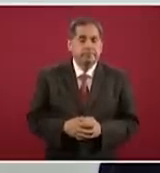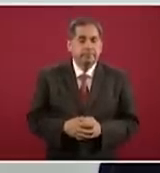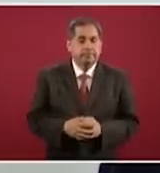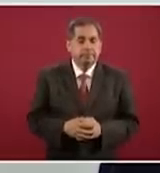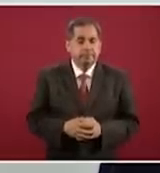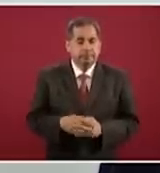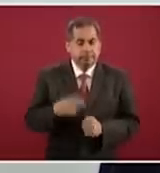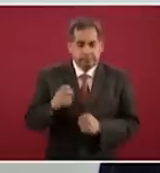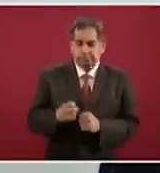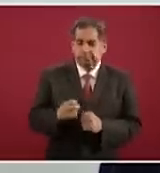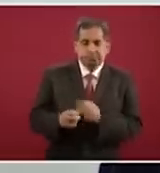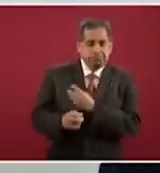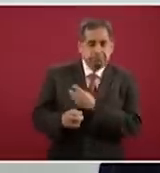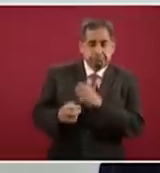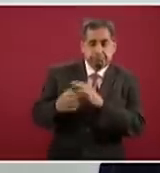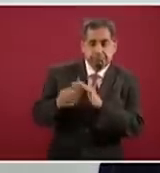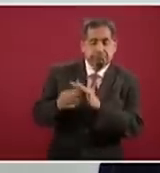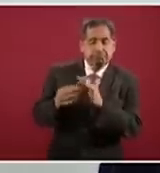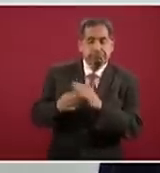todo nuestro